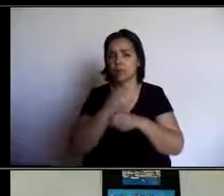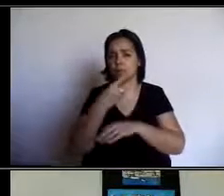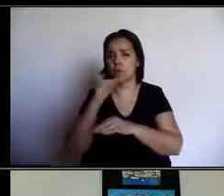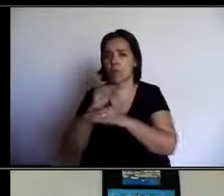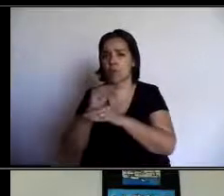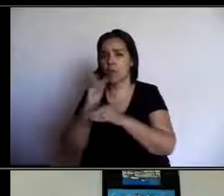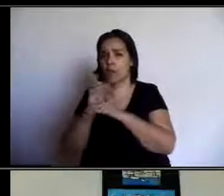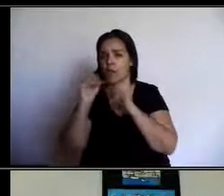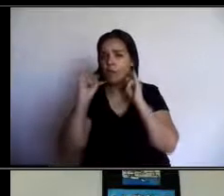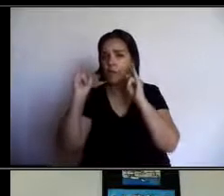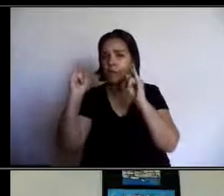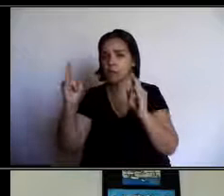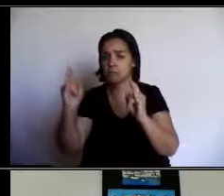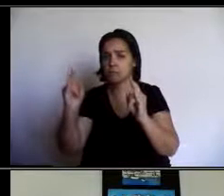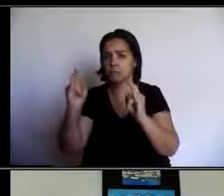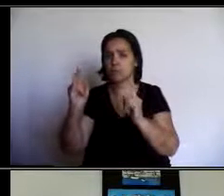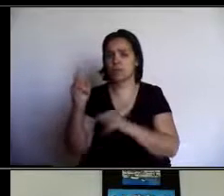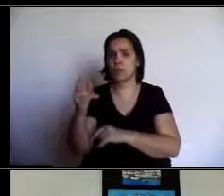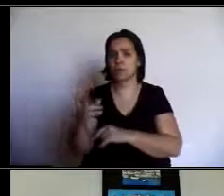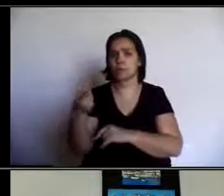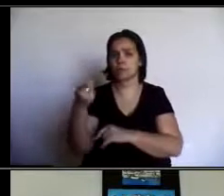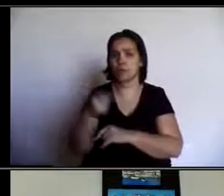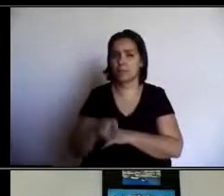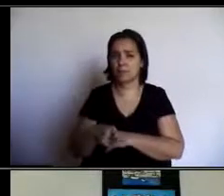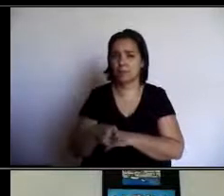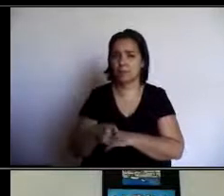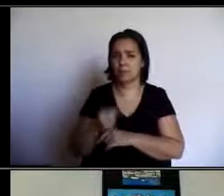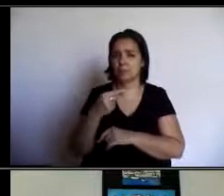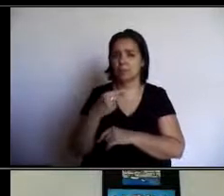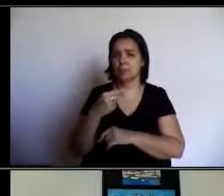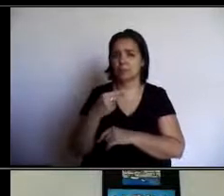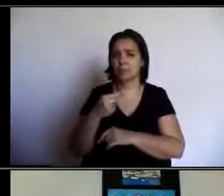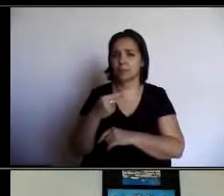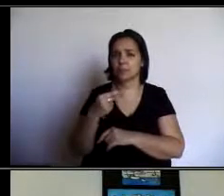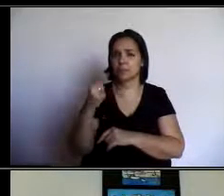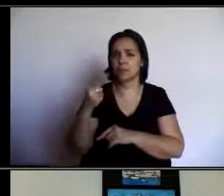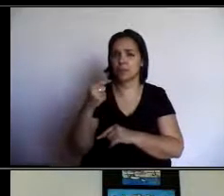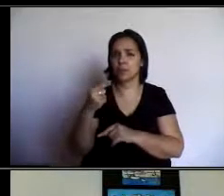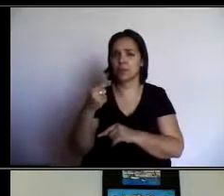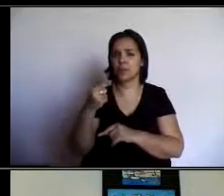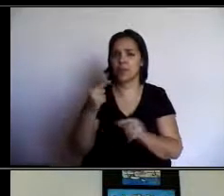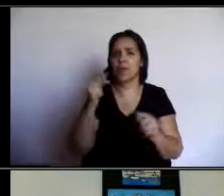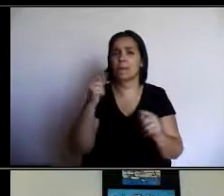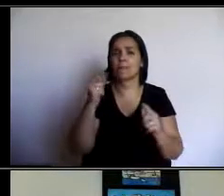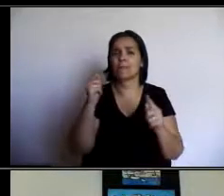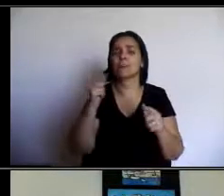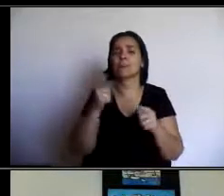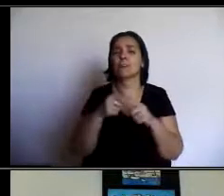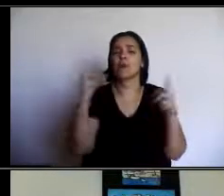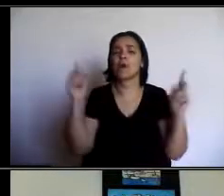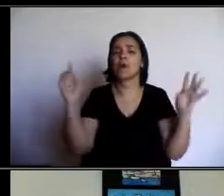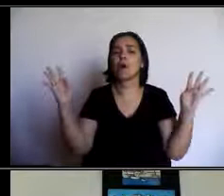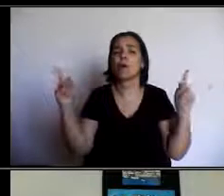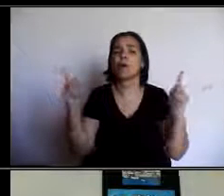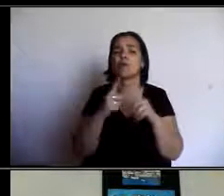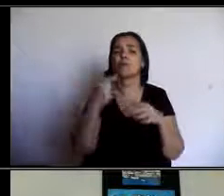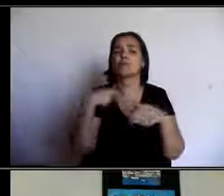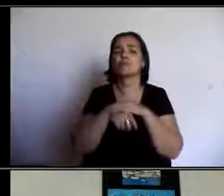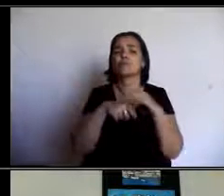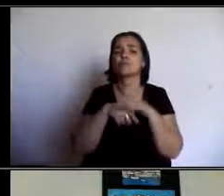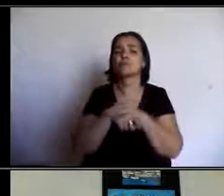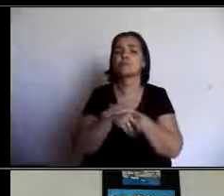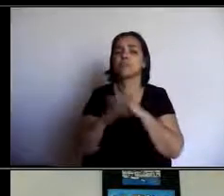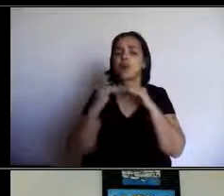medio ambiente? ¿Y dónde debe estar ese punto de encuentro necesario para que todo responda a un desarrollo